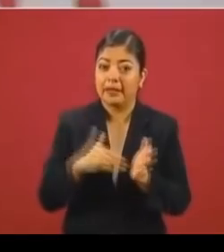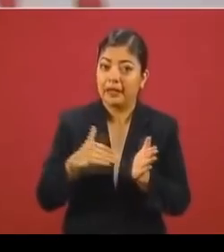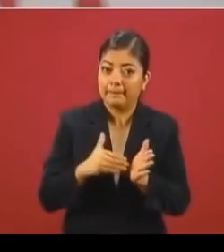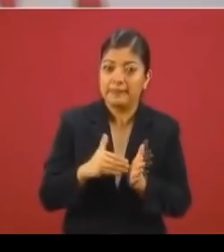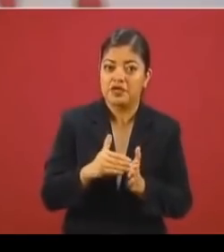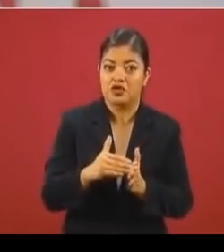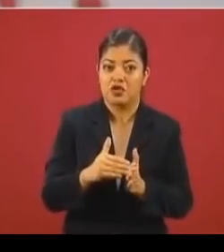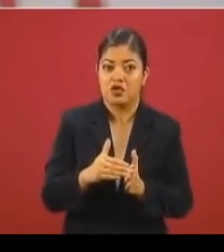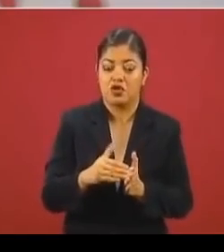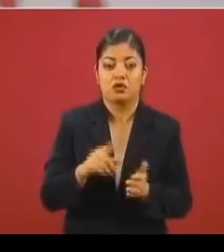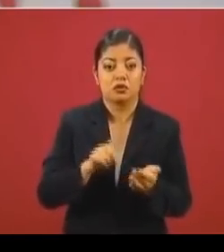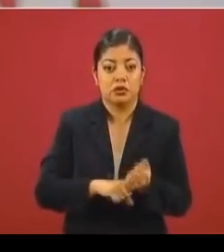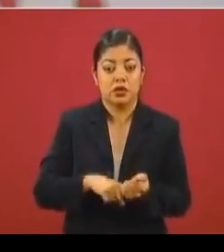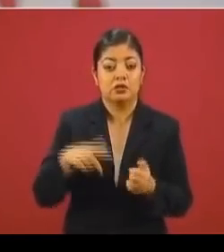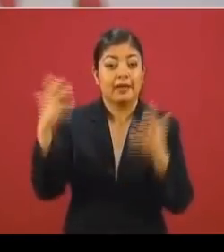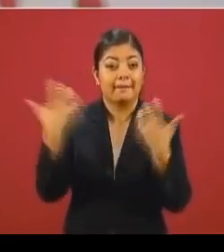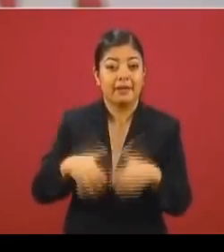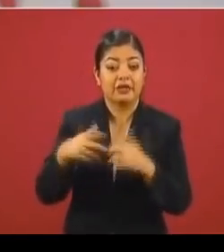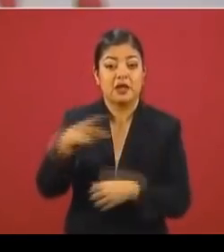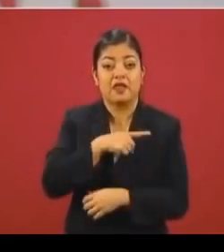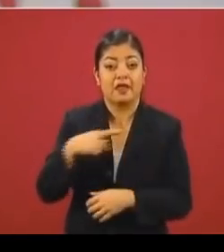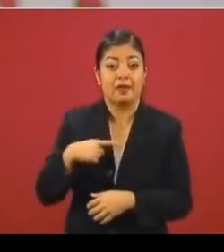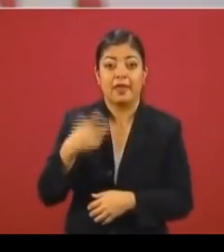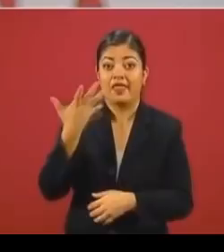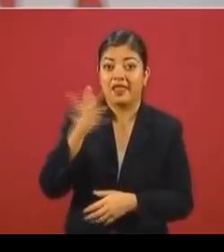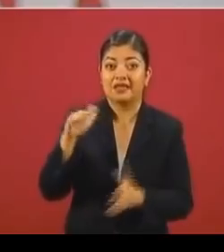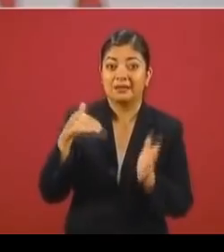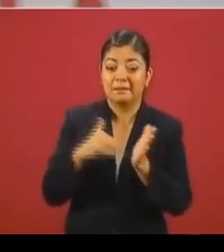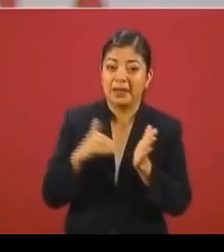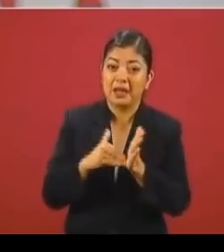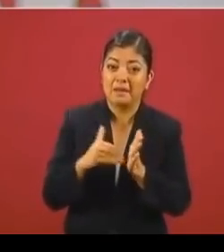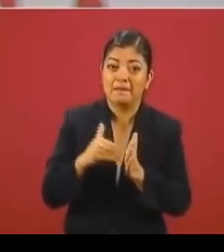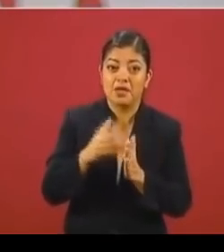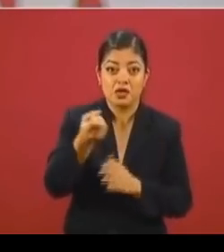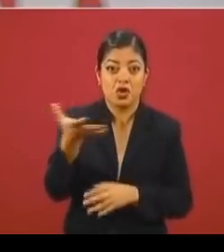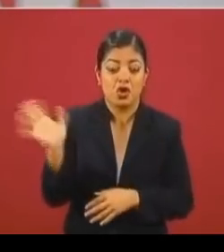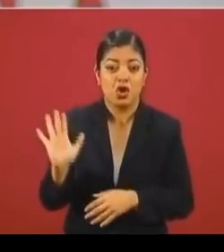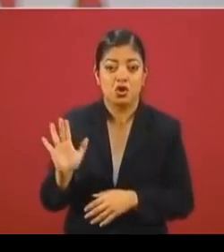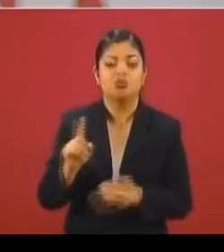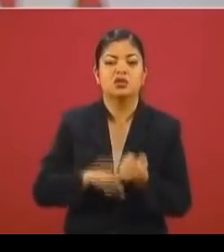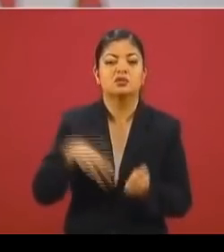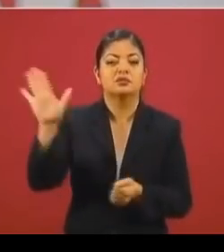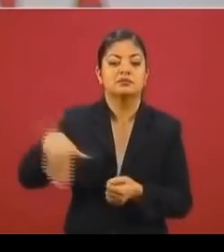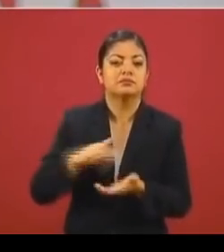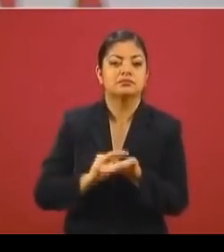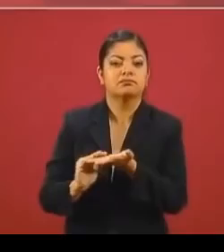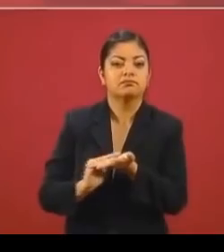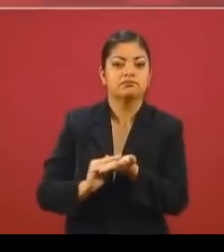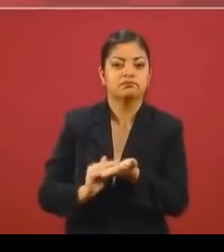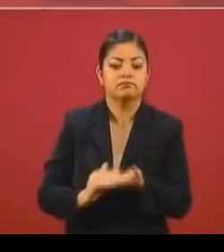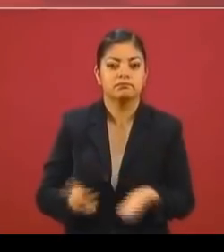empresas que debían 10,000 millones y que les condonaron